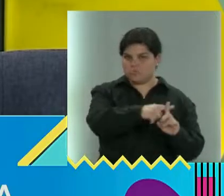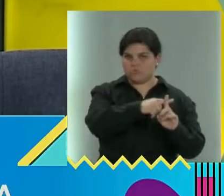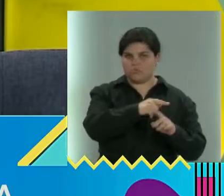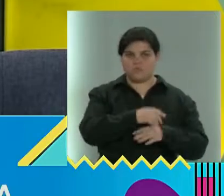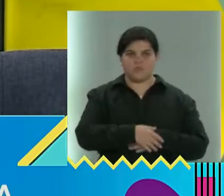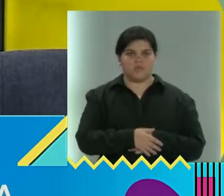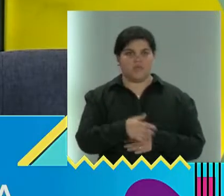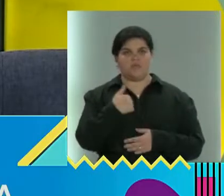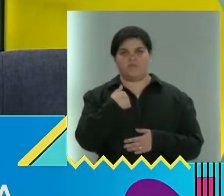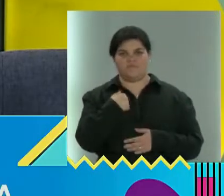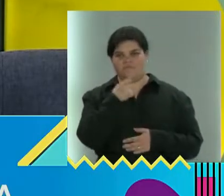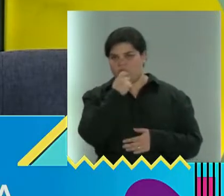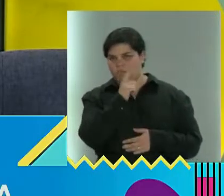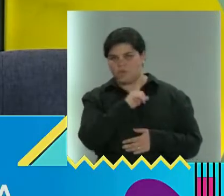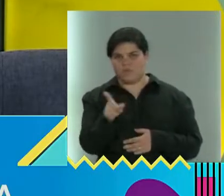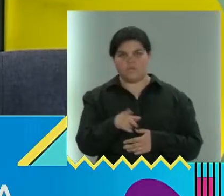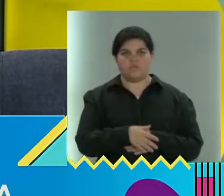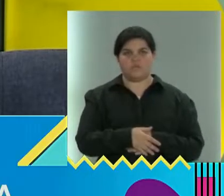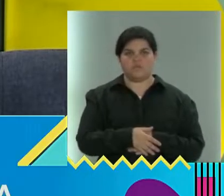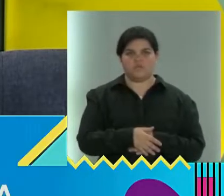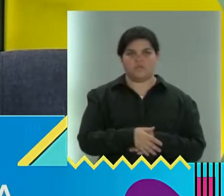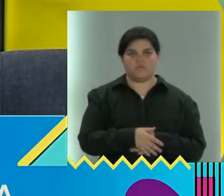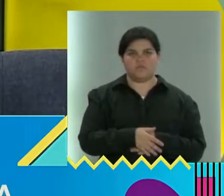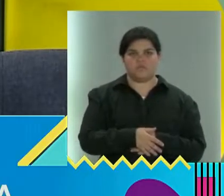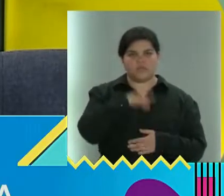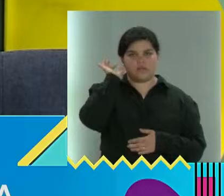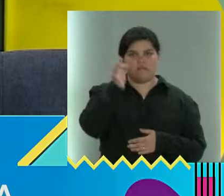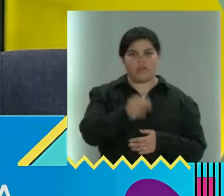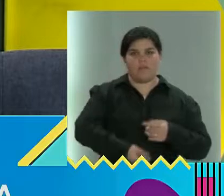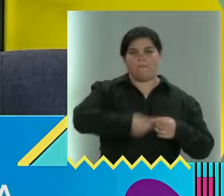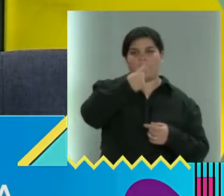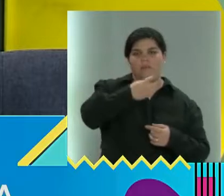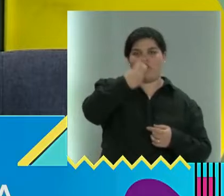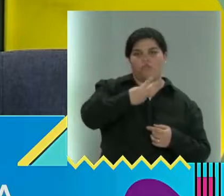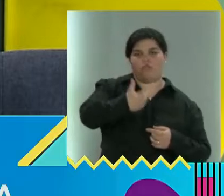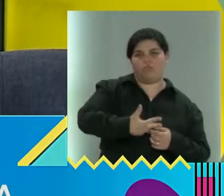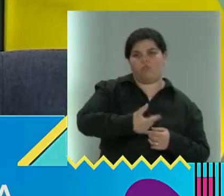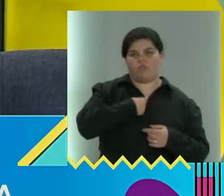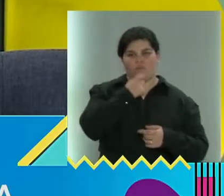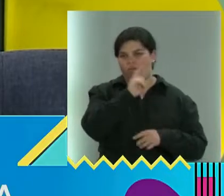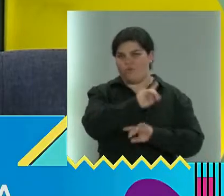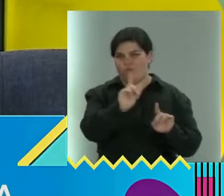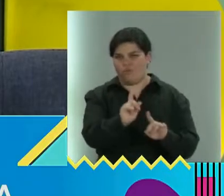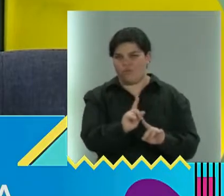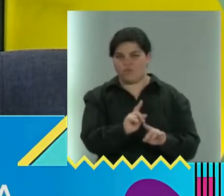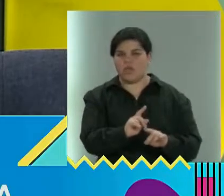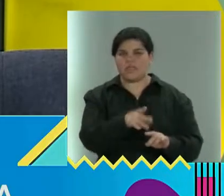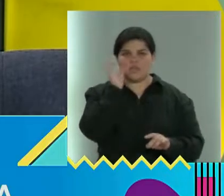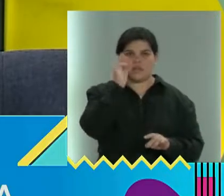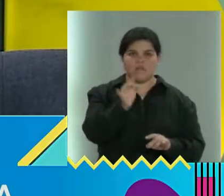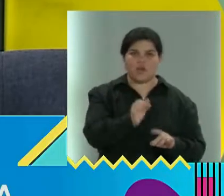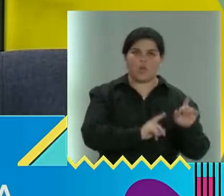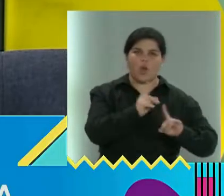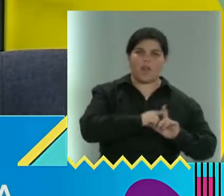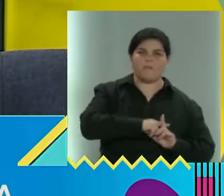soy proclive a dar puestos ni ranking, sino hablar de aspectos, de debilidades,